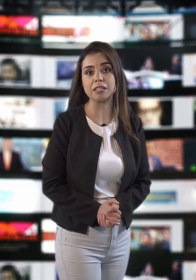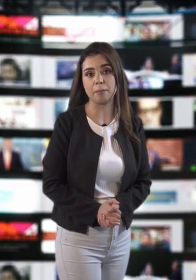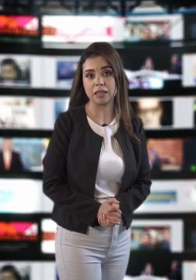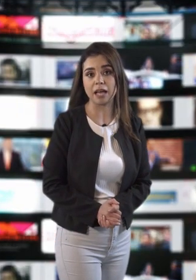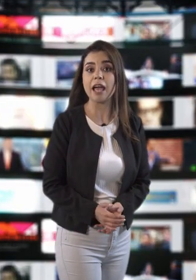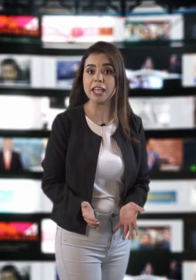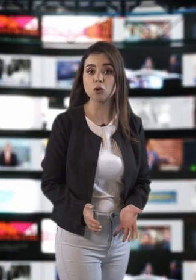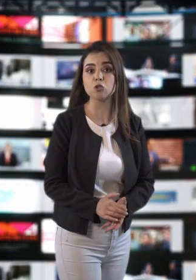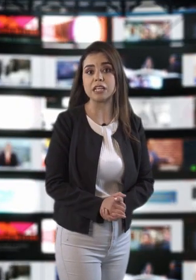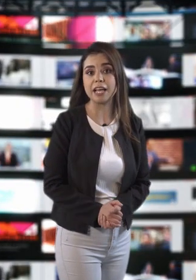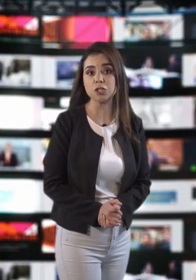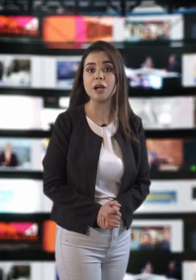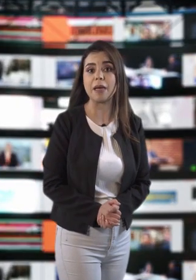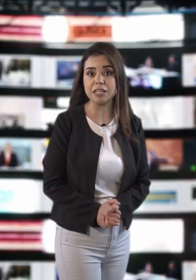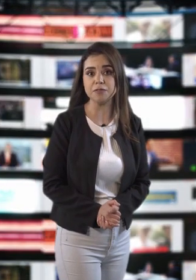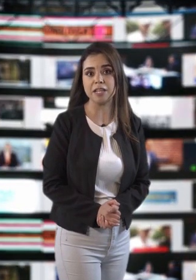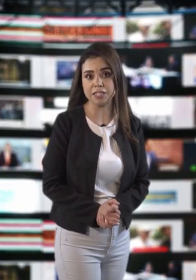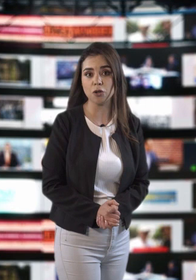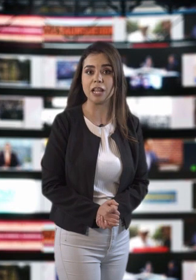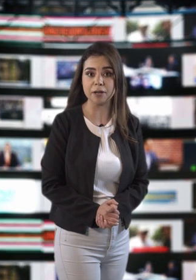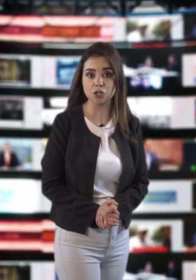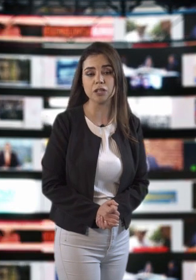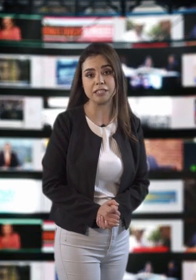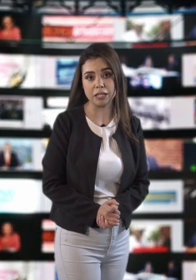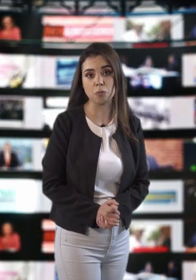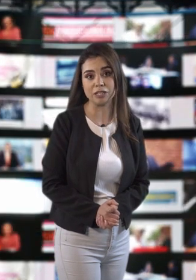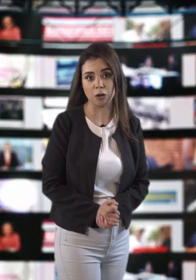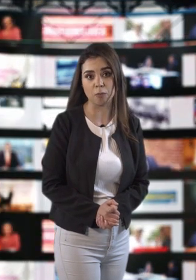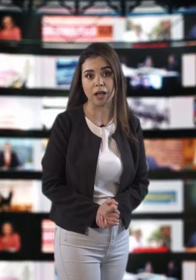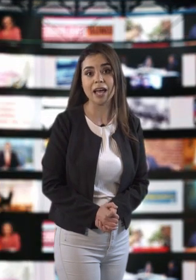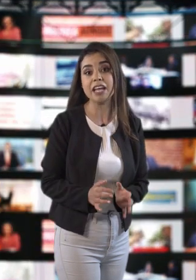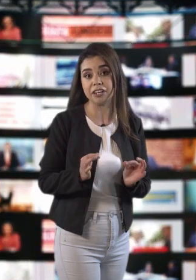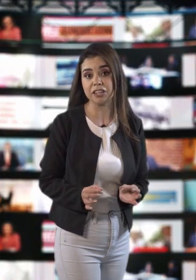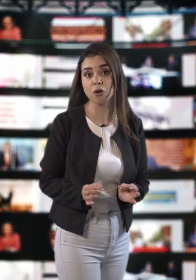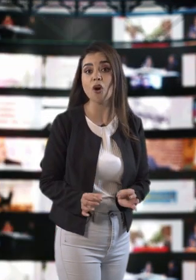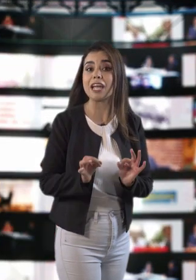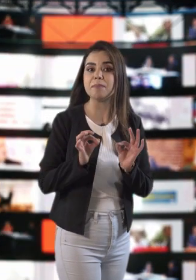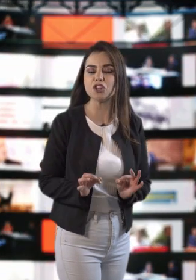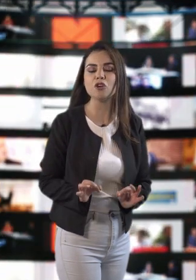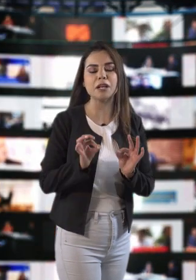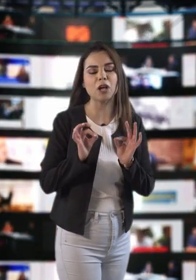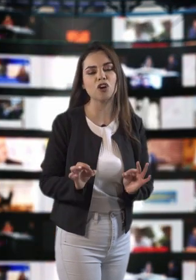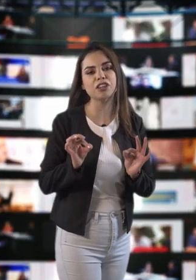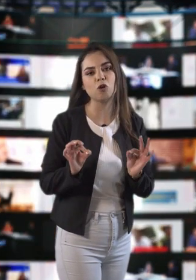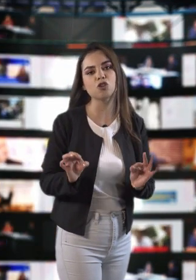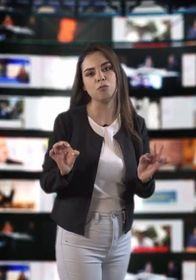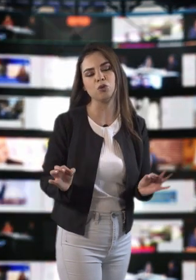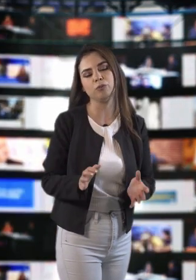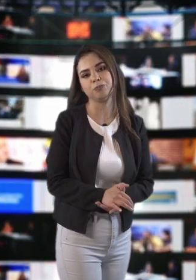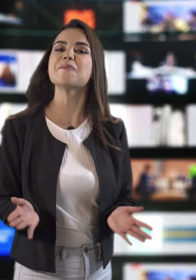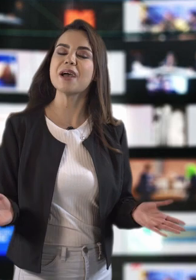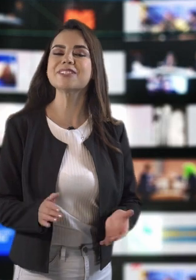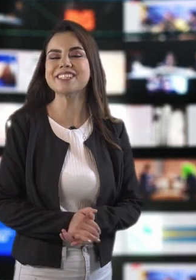hay pérdidas en la planta e incluso ya está hecho el análisis financiero de la inversión que se hizo por esta compra y reiteró que el petróleo es el mejor negocio